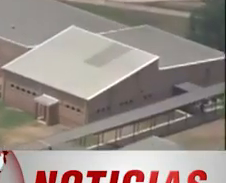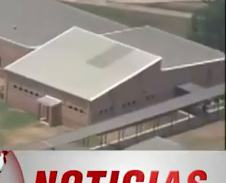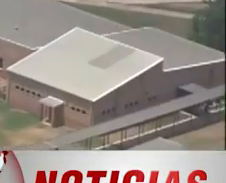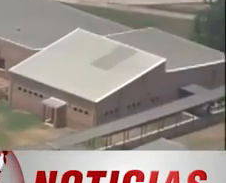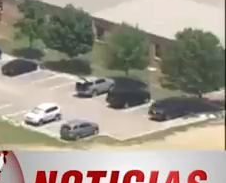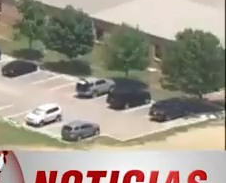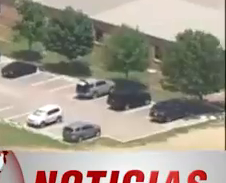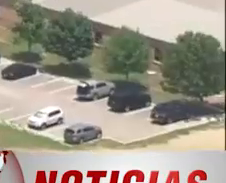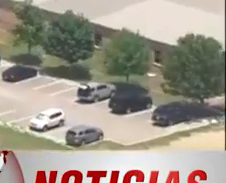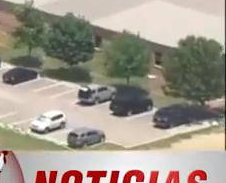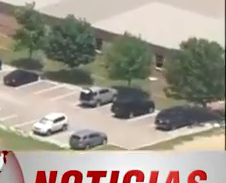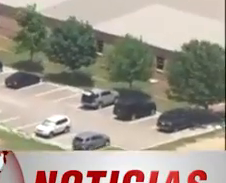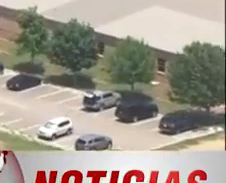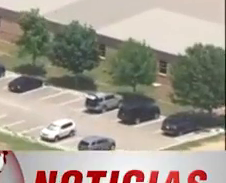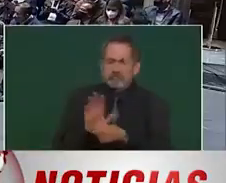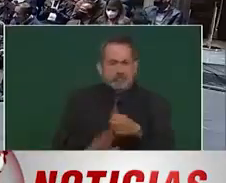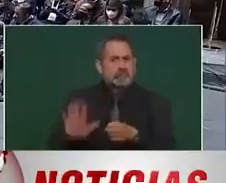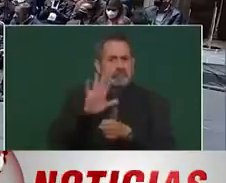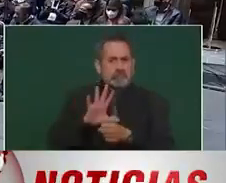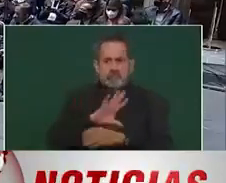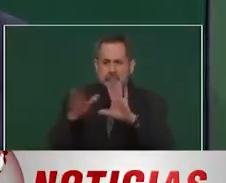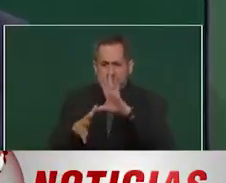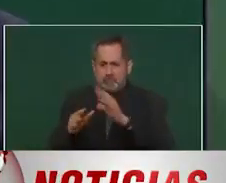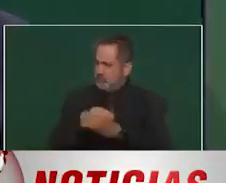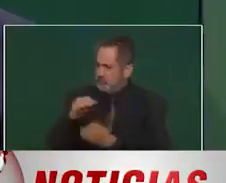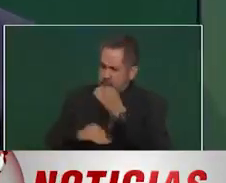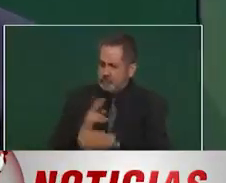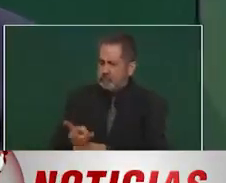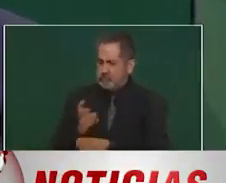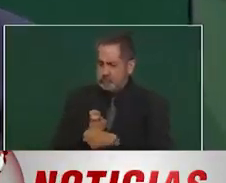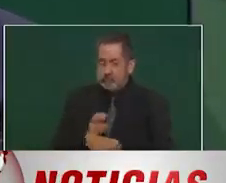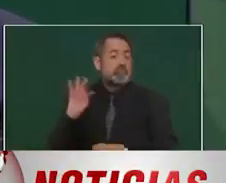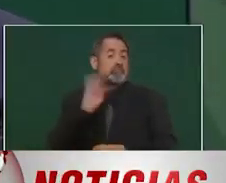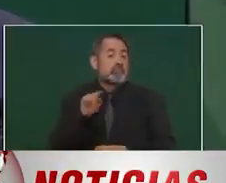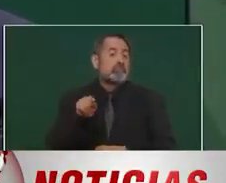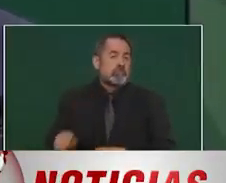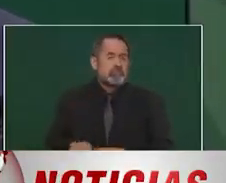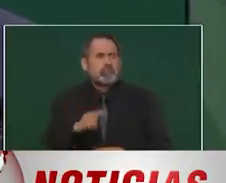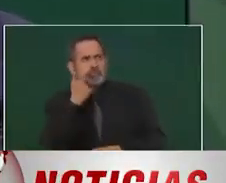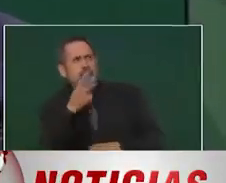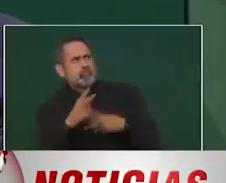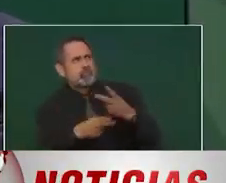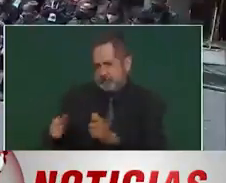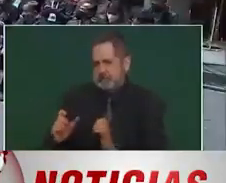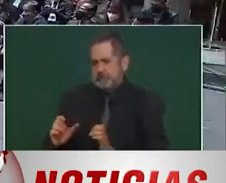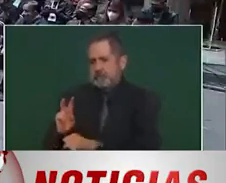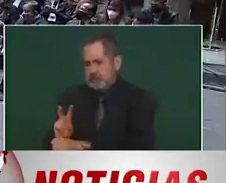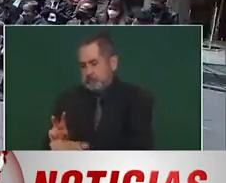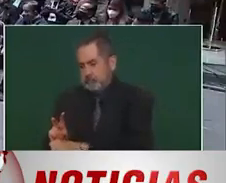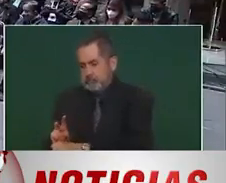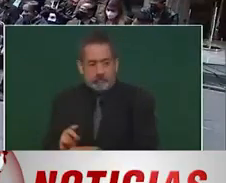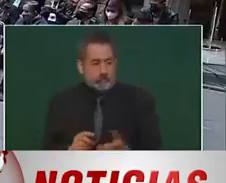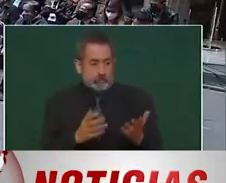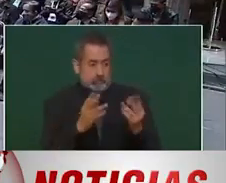en el que al menos 19 menores de edad perdieron la vida, aunque no identificó víctimas con ciudadanía mexicana. Enviar mi condolencia,